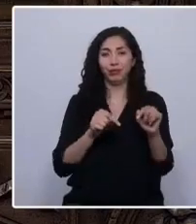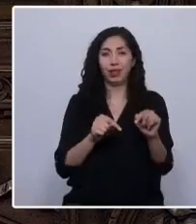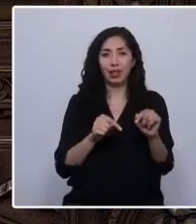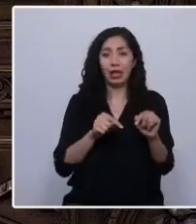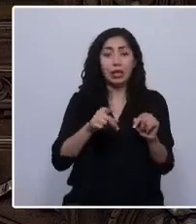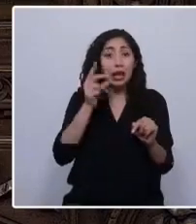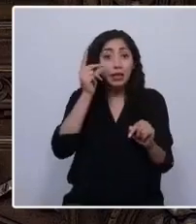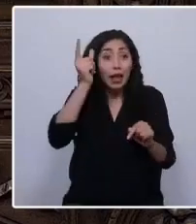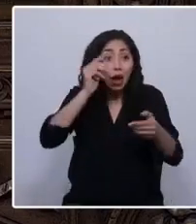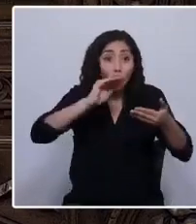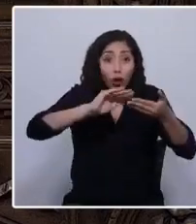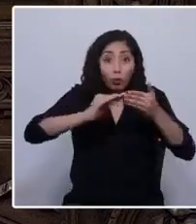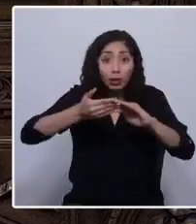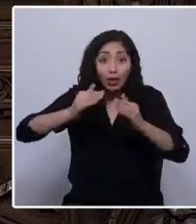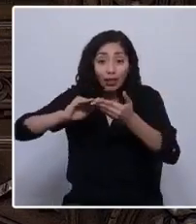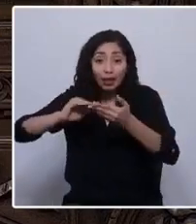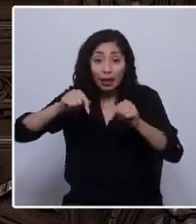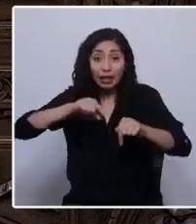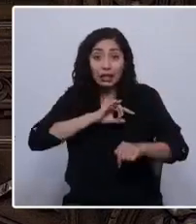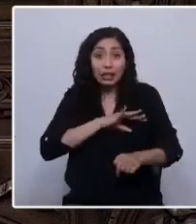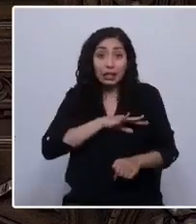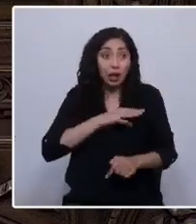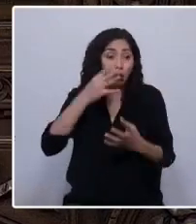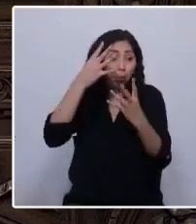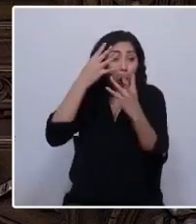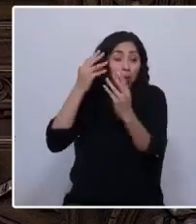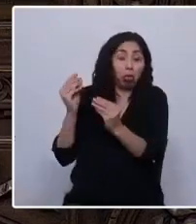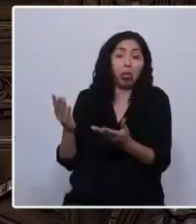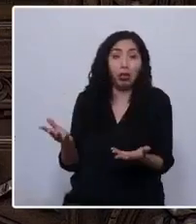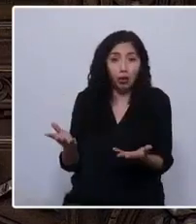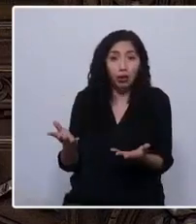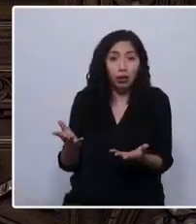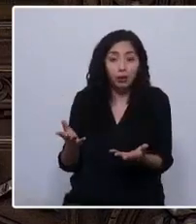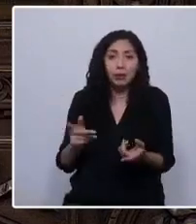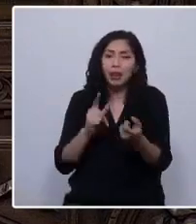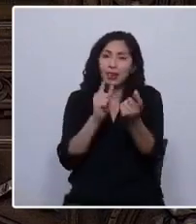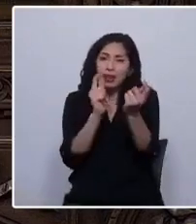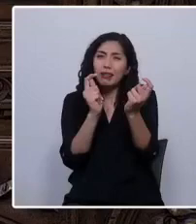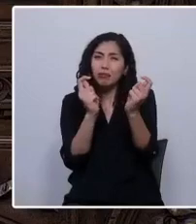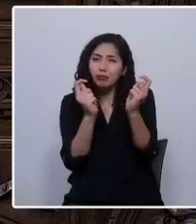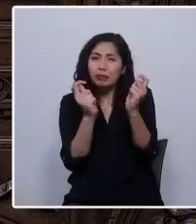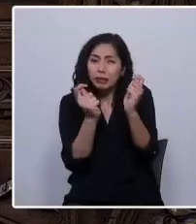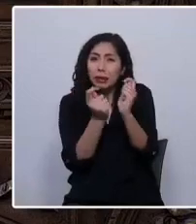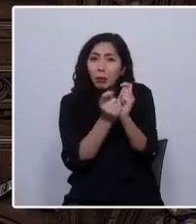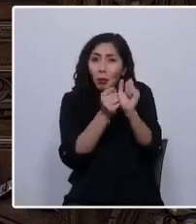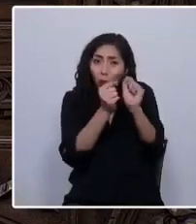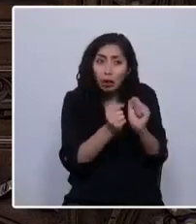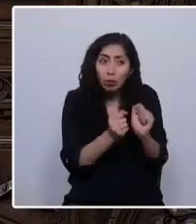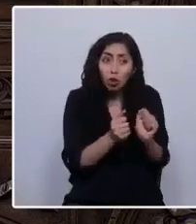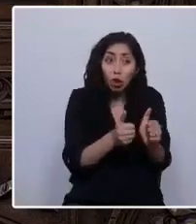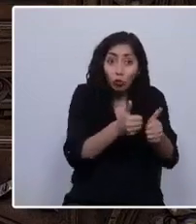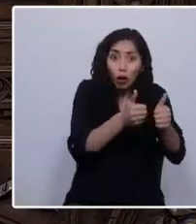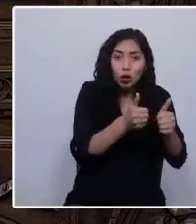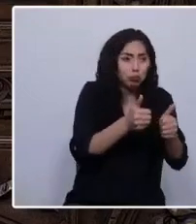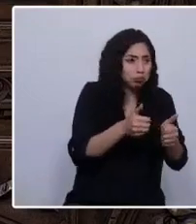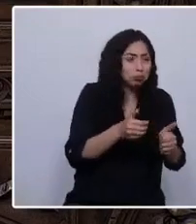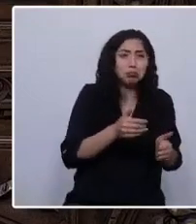que Chile extravió. Con reformas podíamos mantener lo bueno y corregir lo